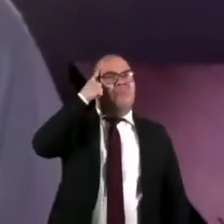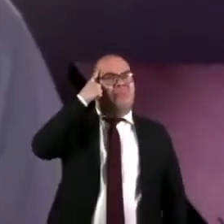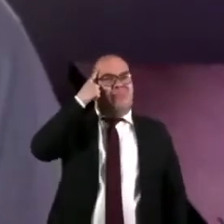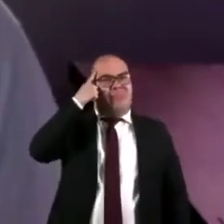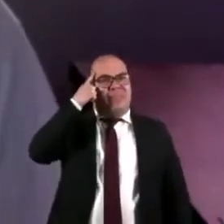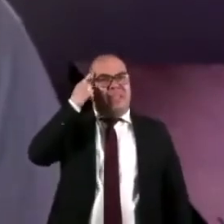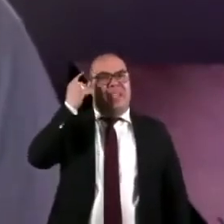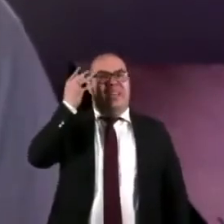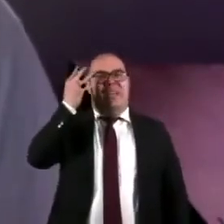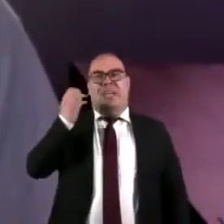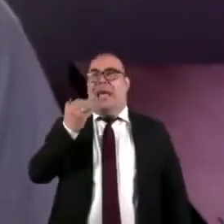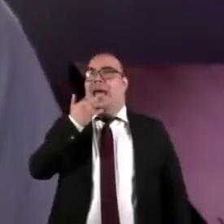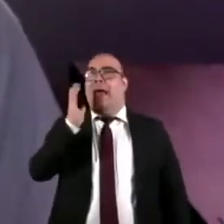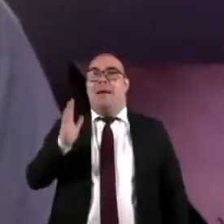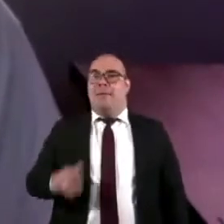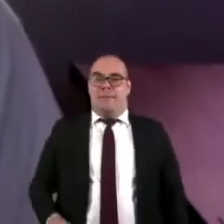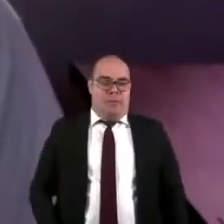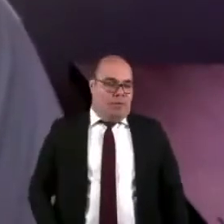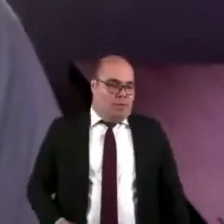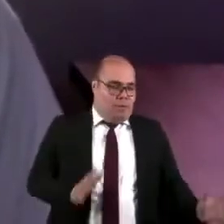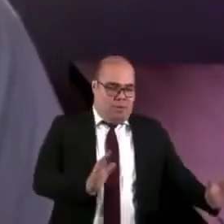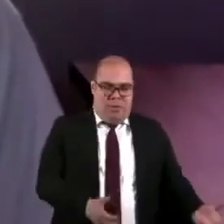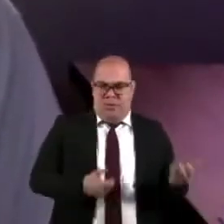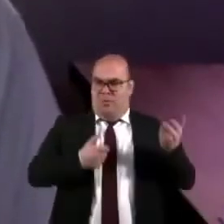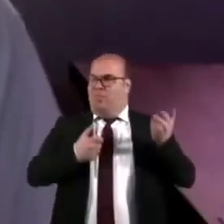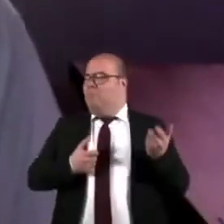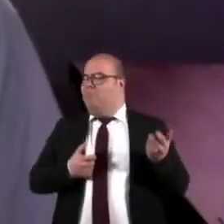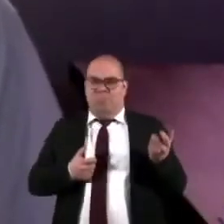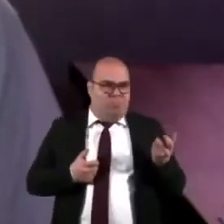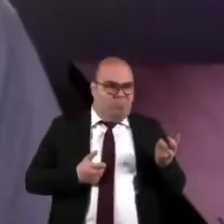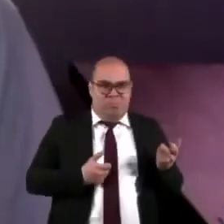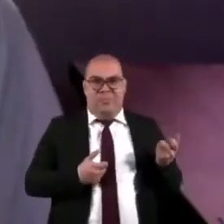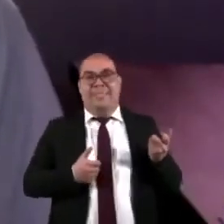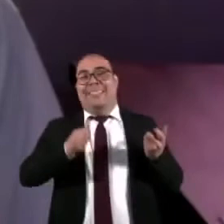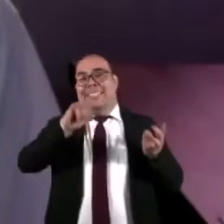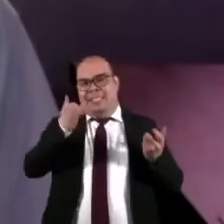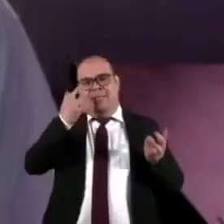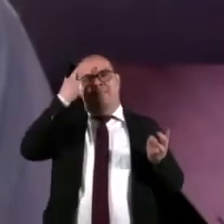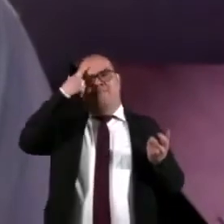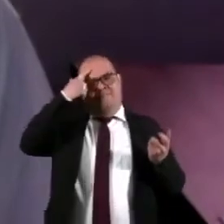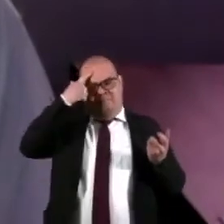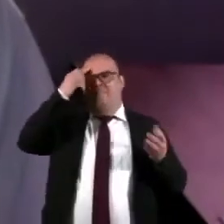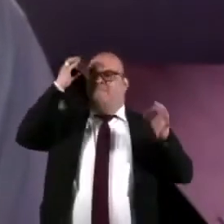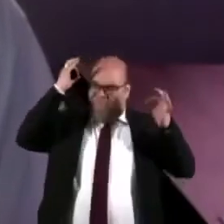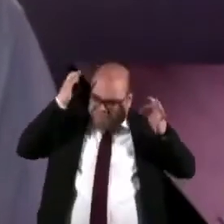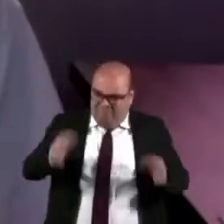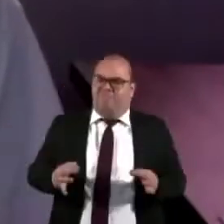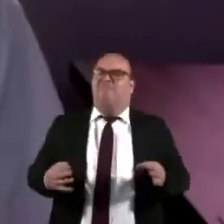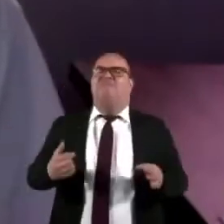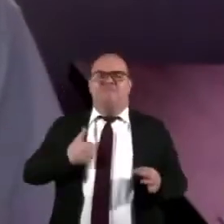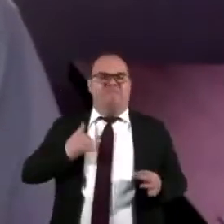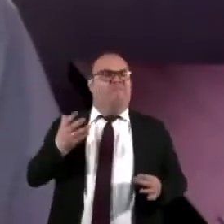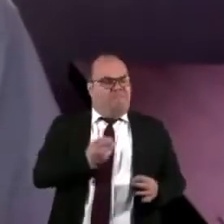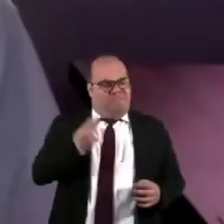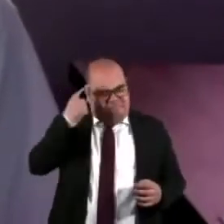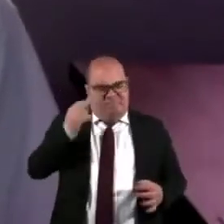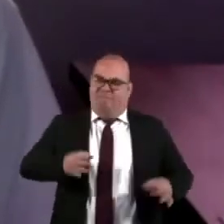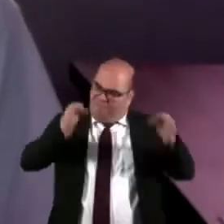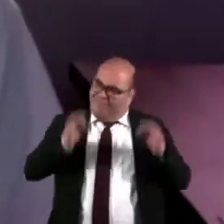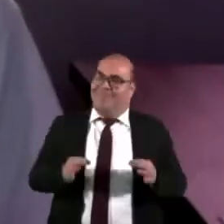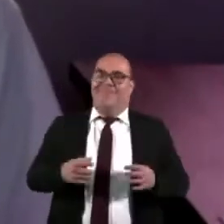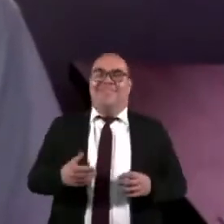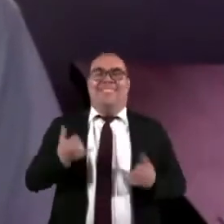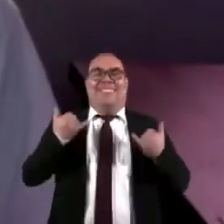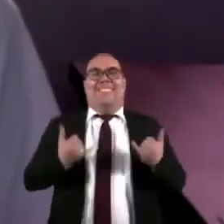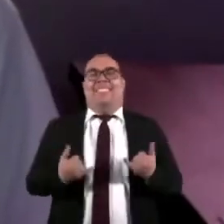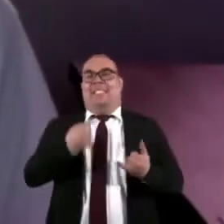la idea de pronto abandonar la lucha armada. Yo estábamos convencidos y nos convencíamos. Ahora uno pues a veces hace